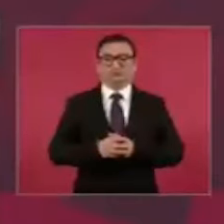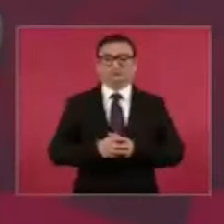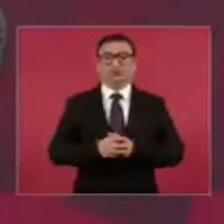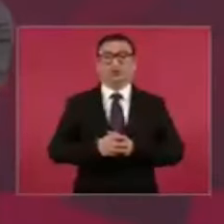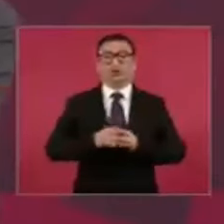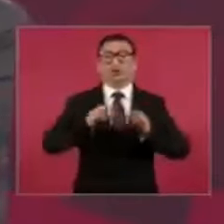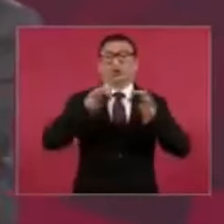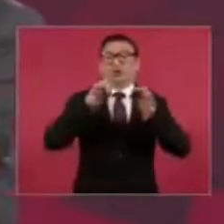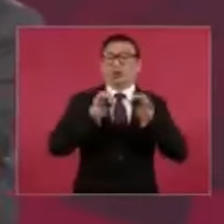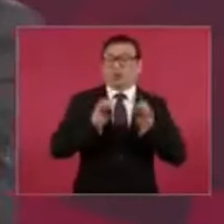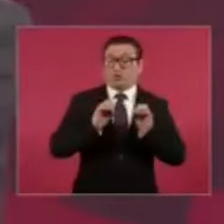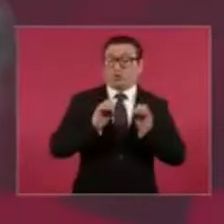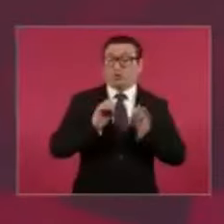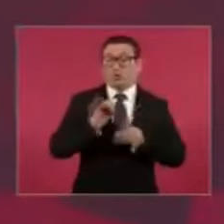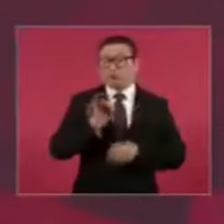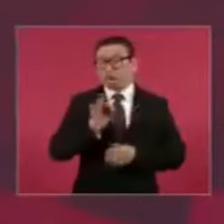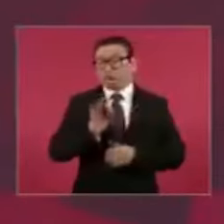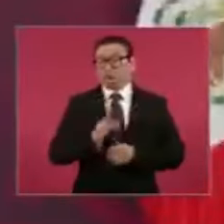o